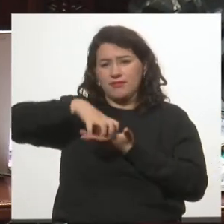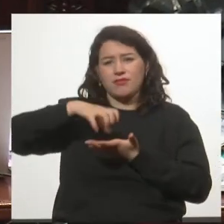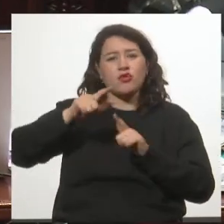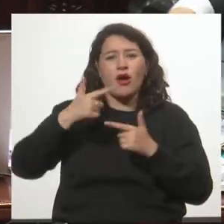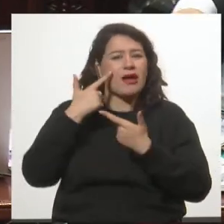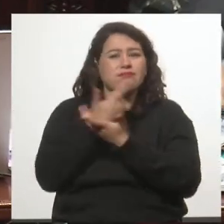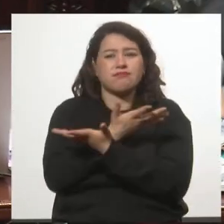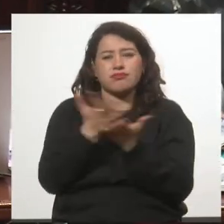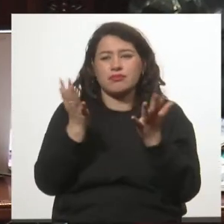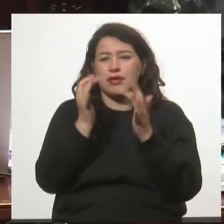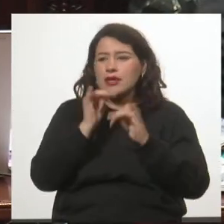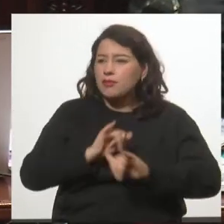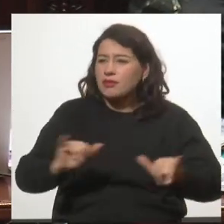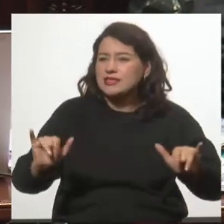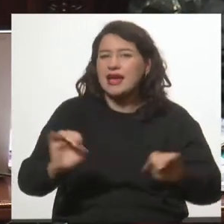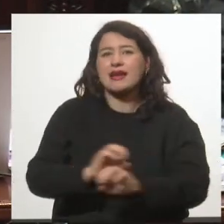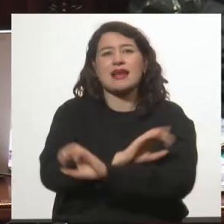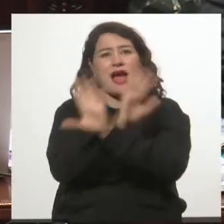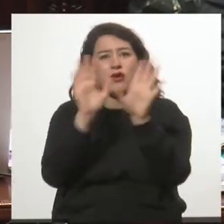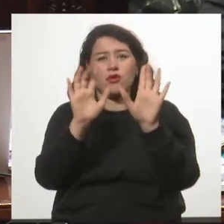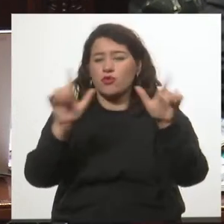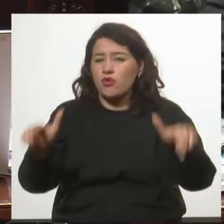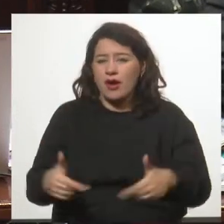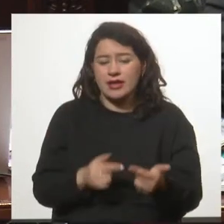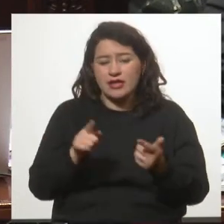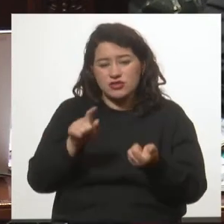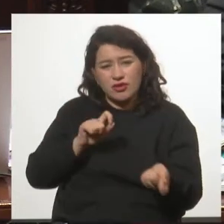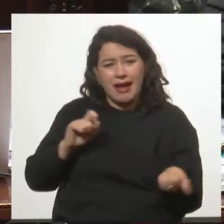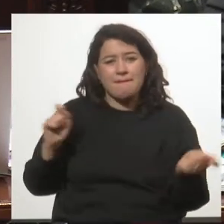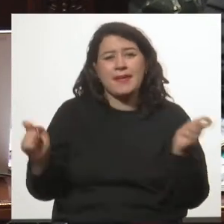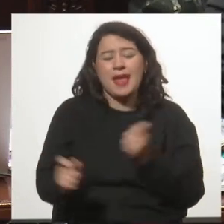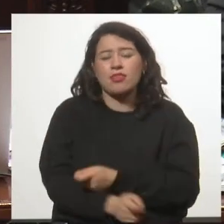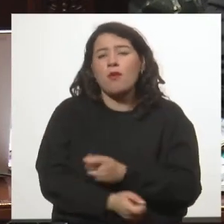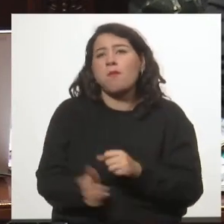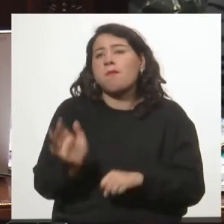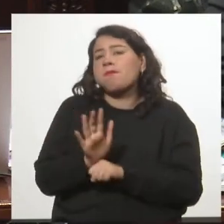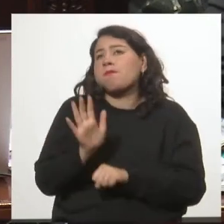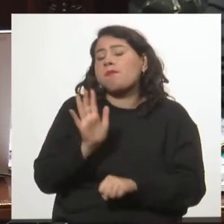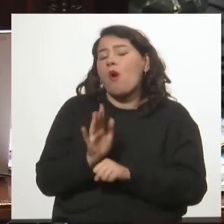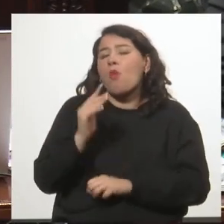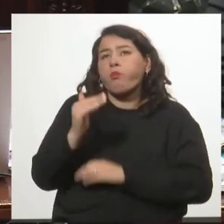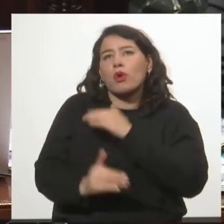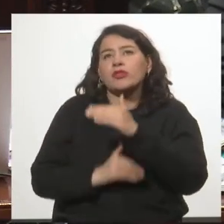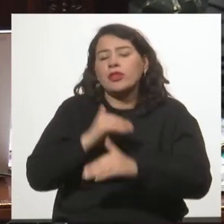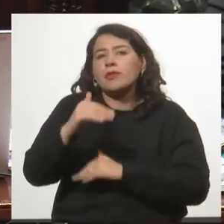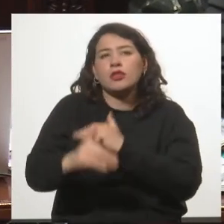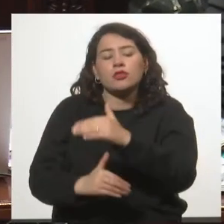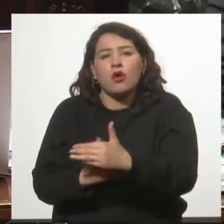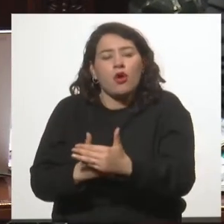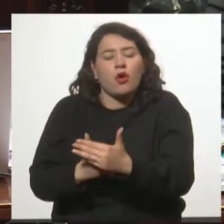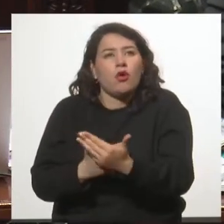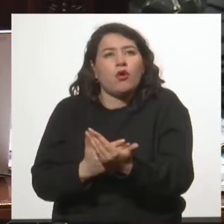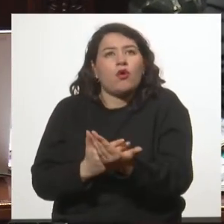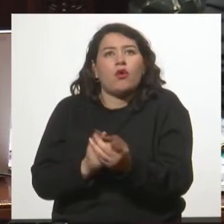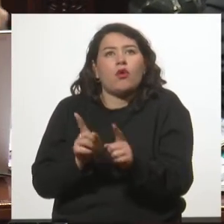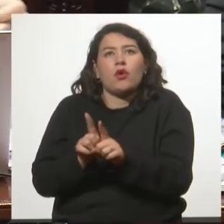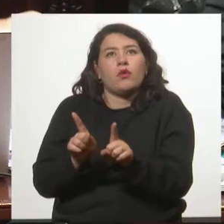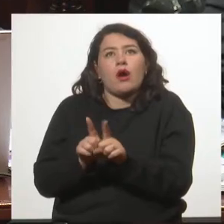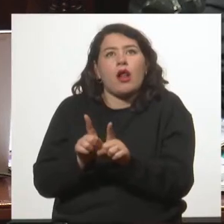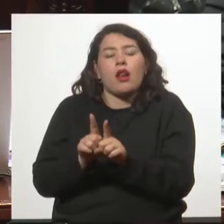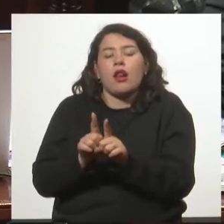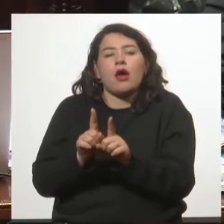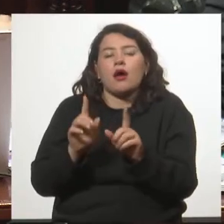transparencia y publicidad transformando eso transformándose en un procedimiento caracterizado por la